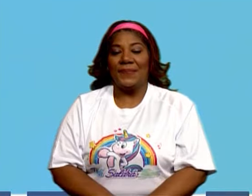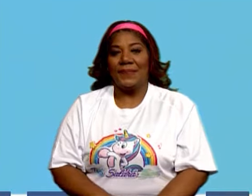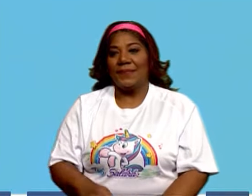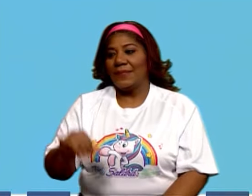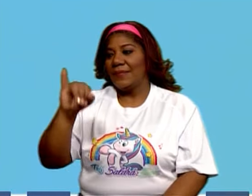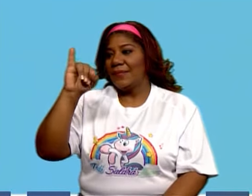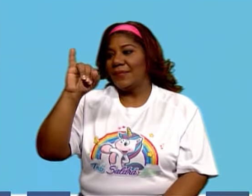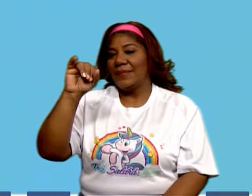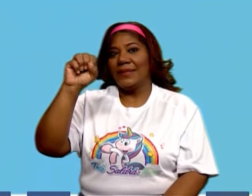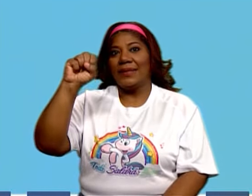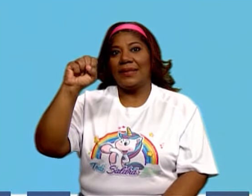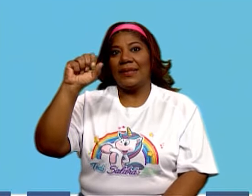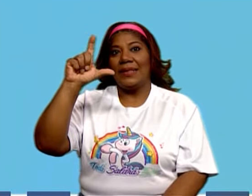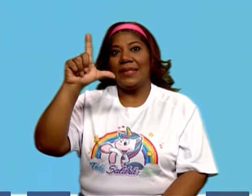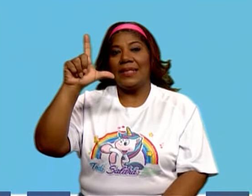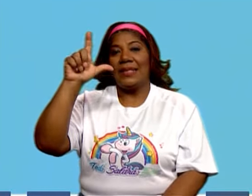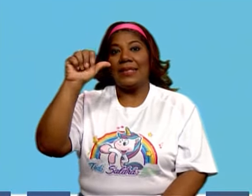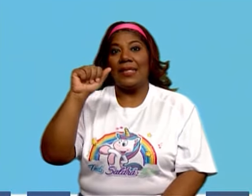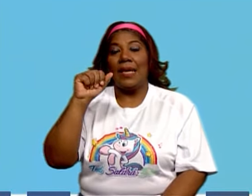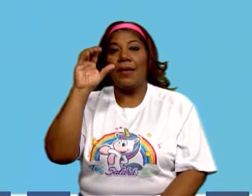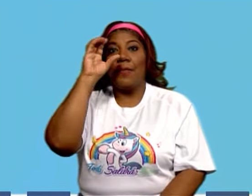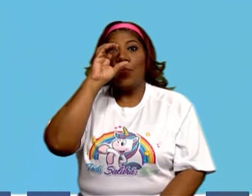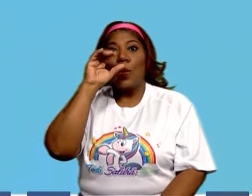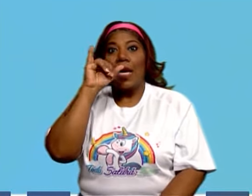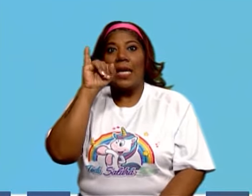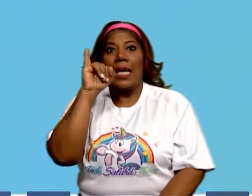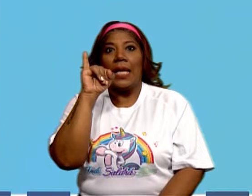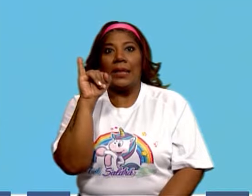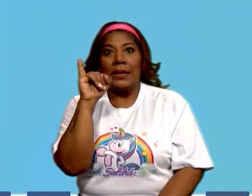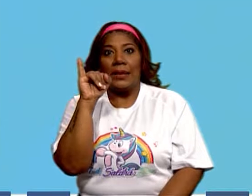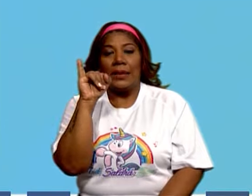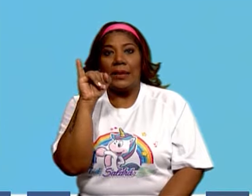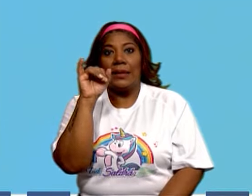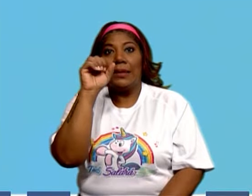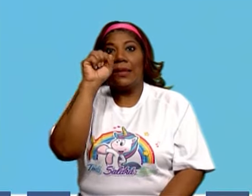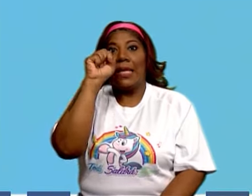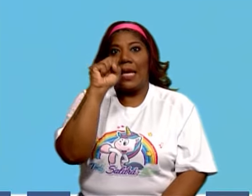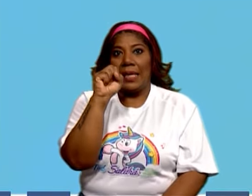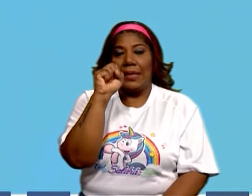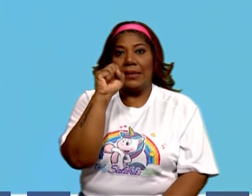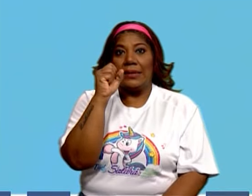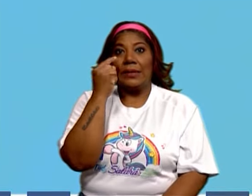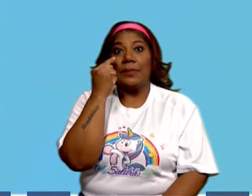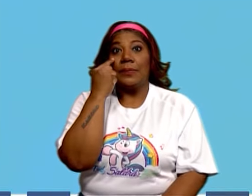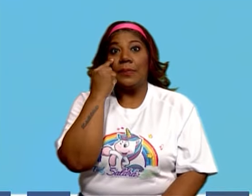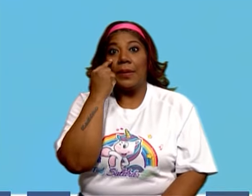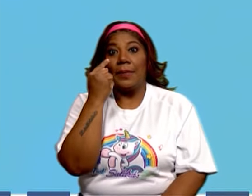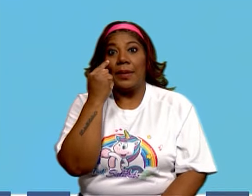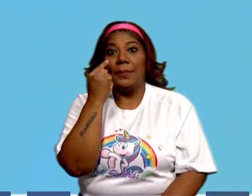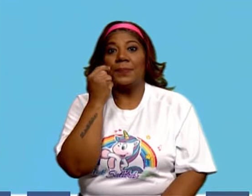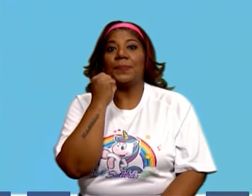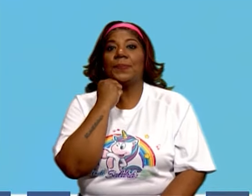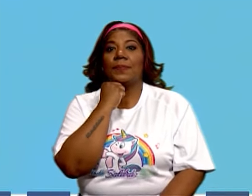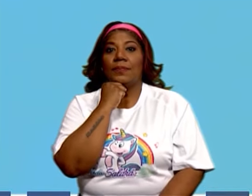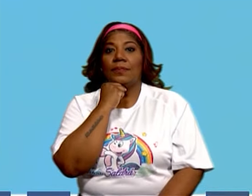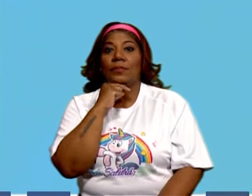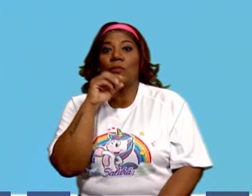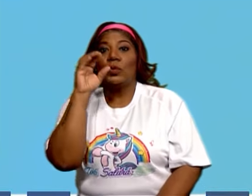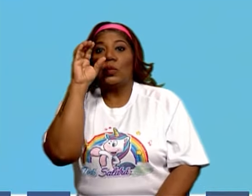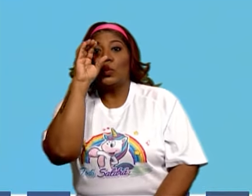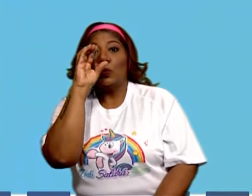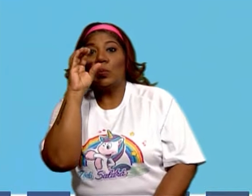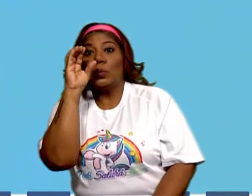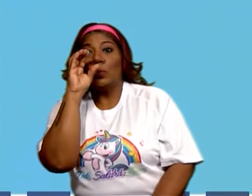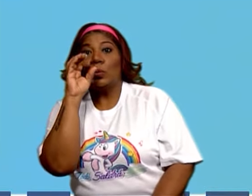siempre debemos fijarnos en la letra que inicia, buscarla en la sopa y observar si alrededor continúa con la